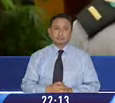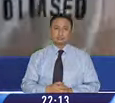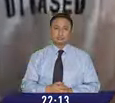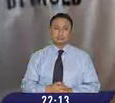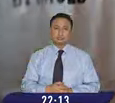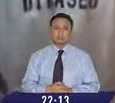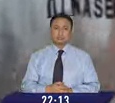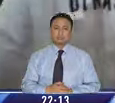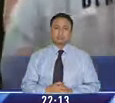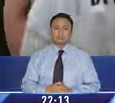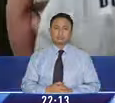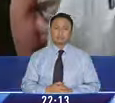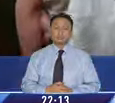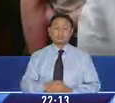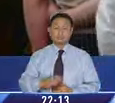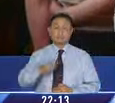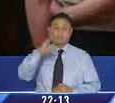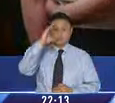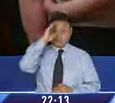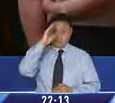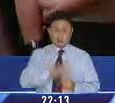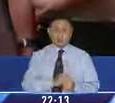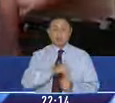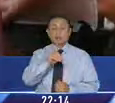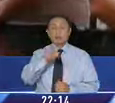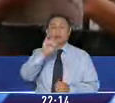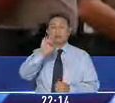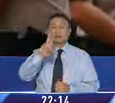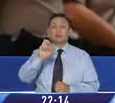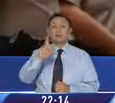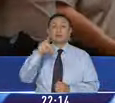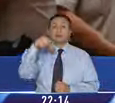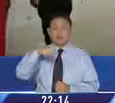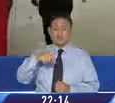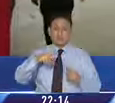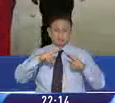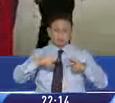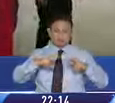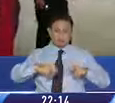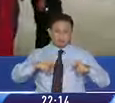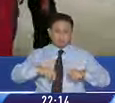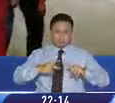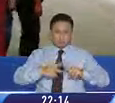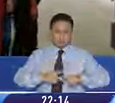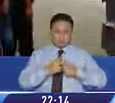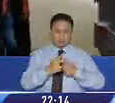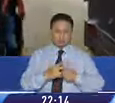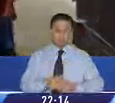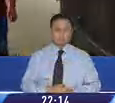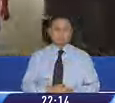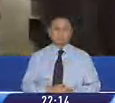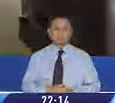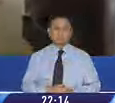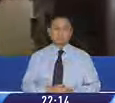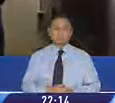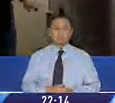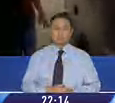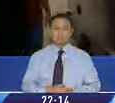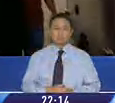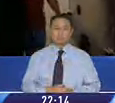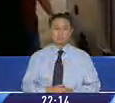habitación. Agentes de la DINASET llegaron y recopilaron todos los indicios para iniciar con las investigaciones de este caso de